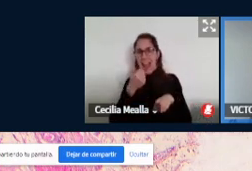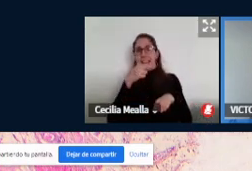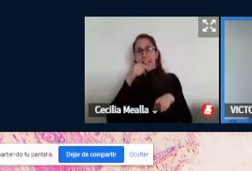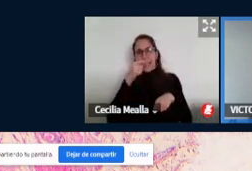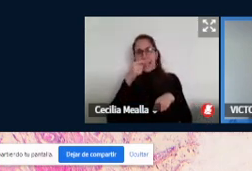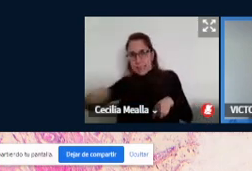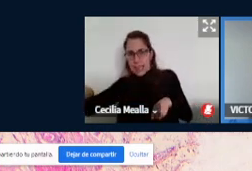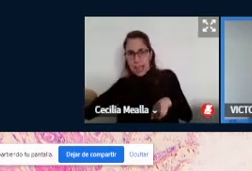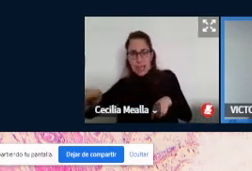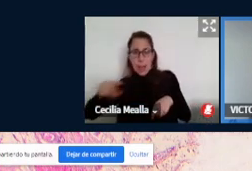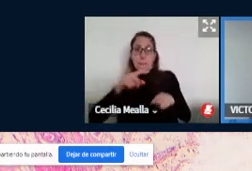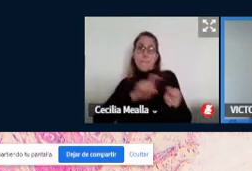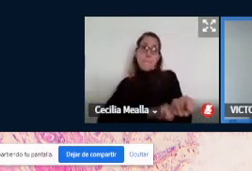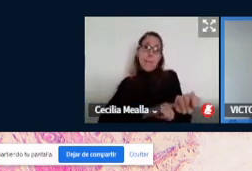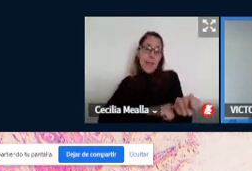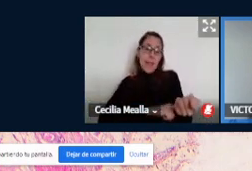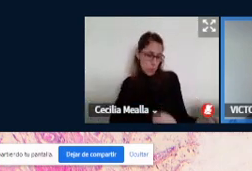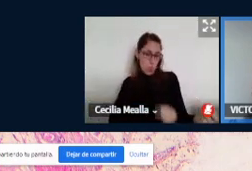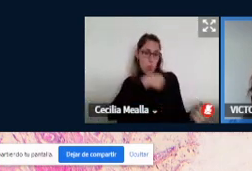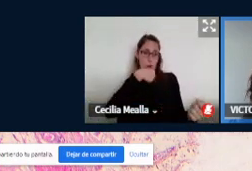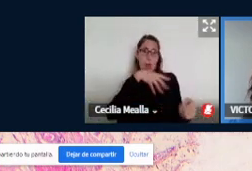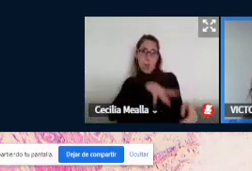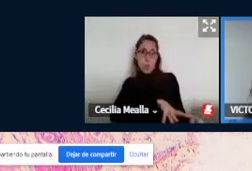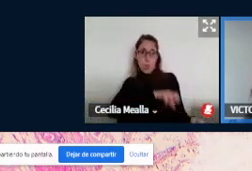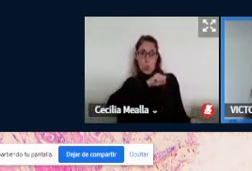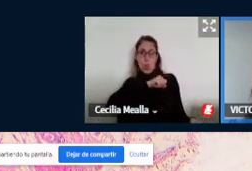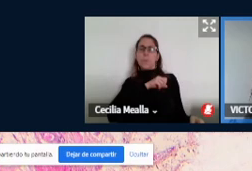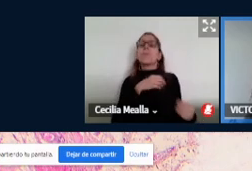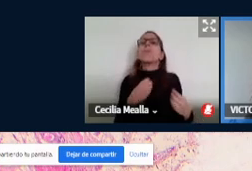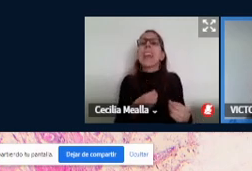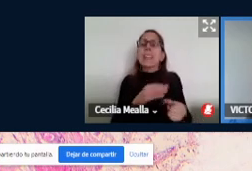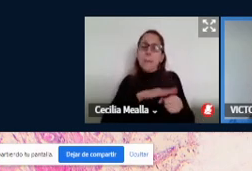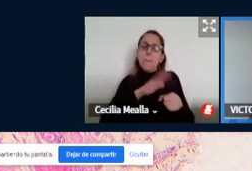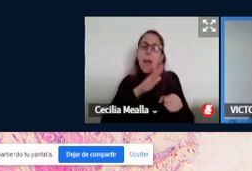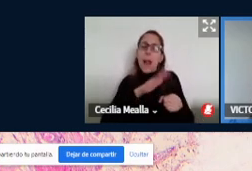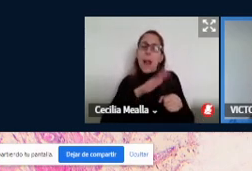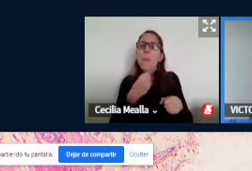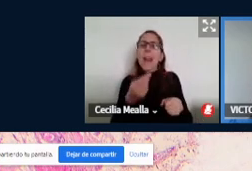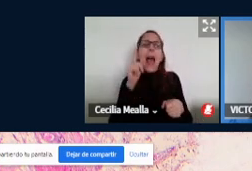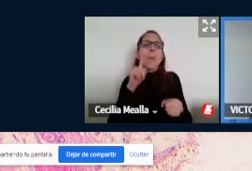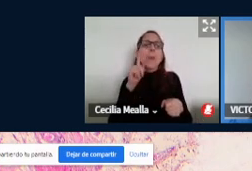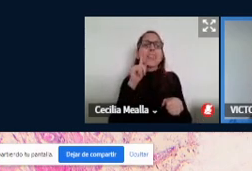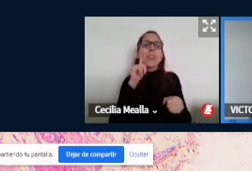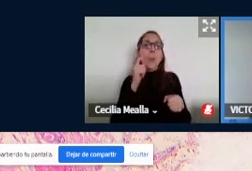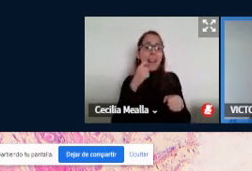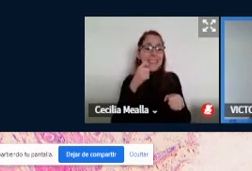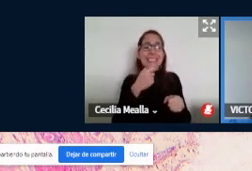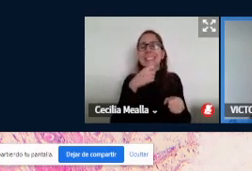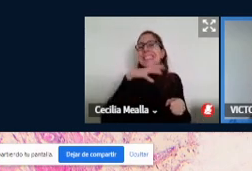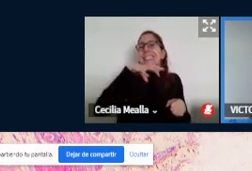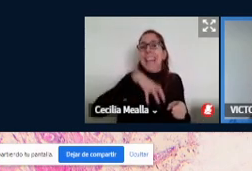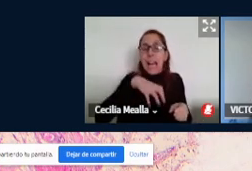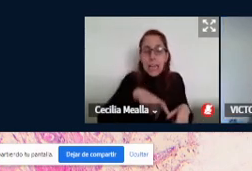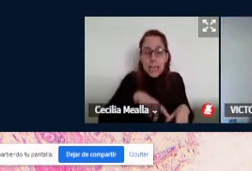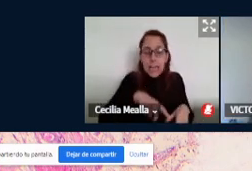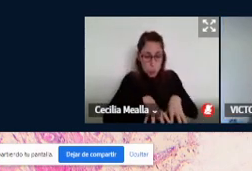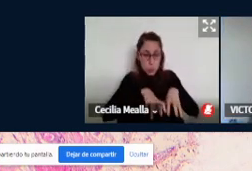hacen es combatir el efecto de la gravedad en que vuelvan a bajar. ¿Sí? Entonces vamos a ver algunas